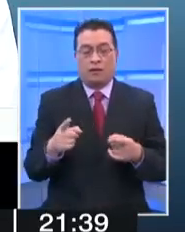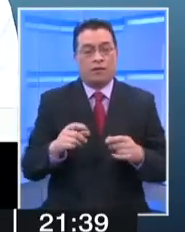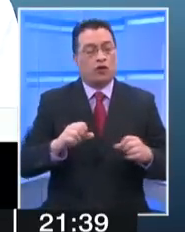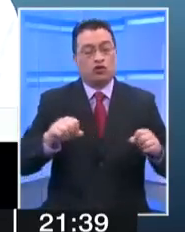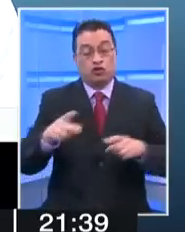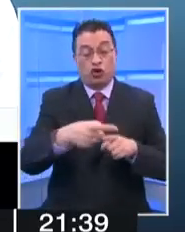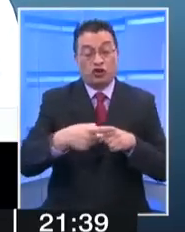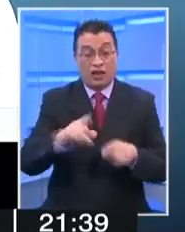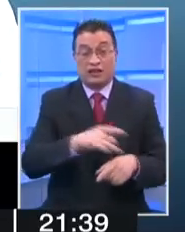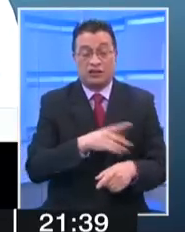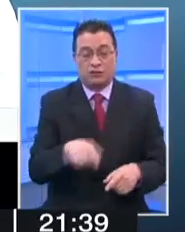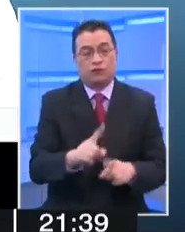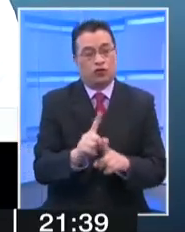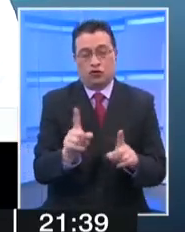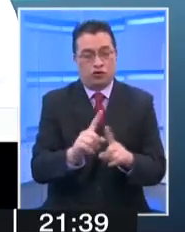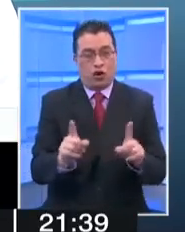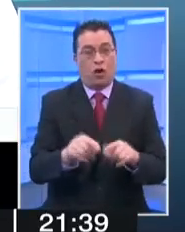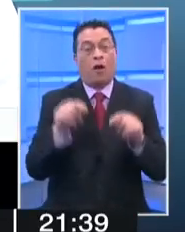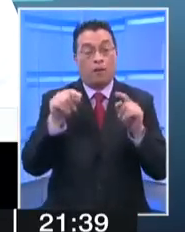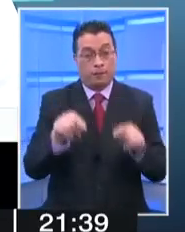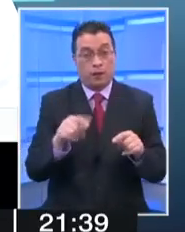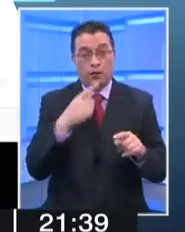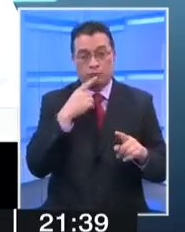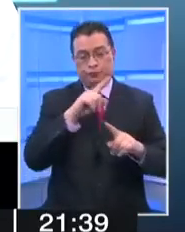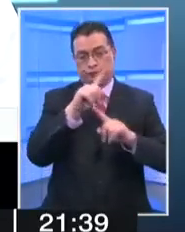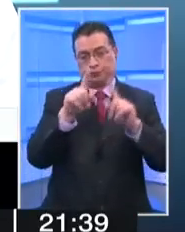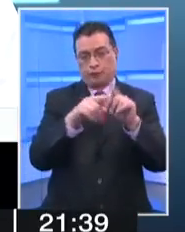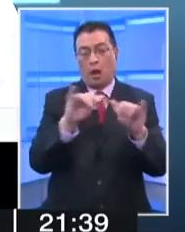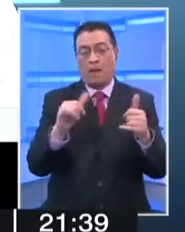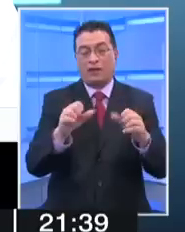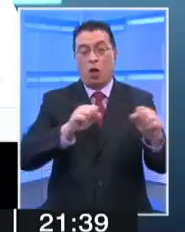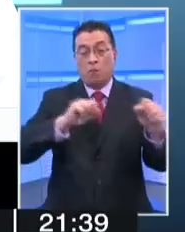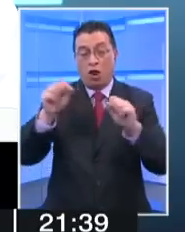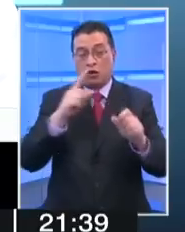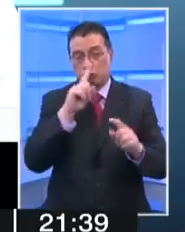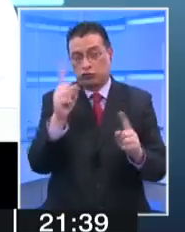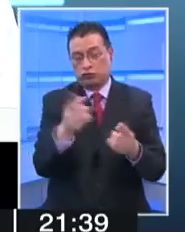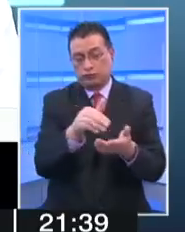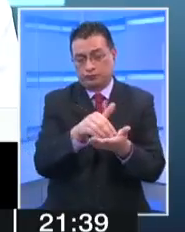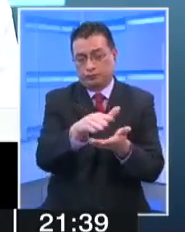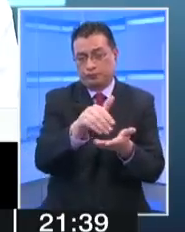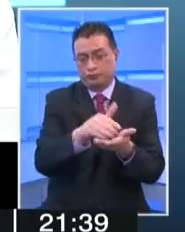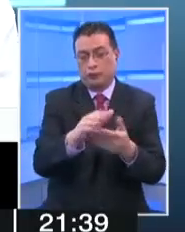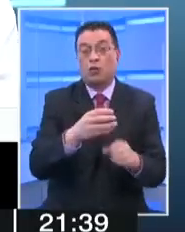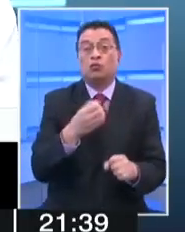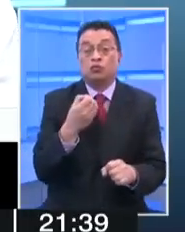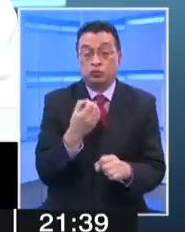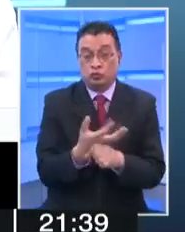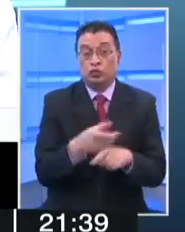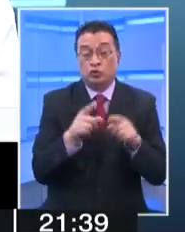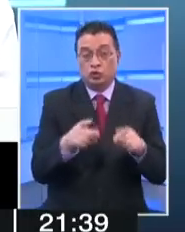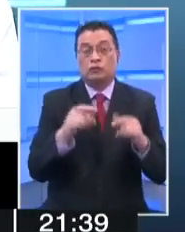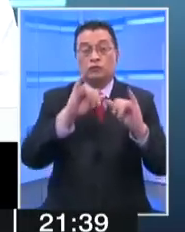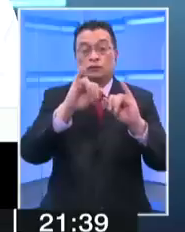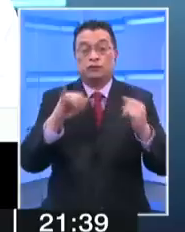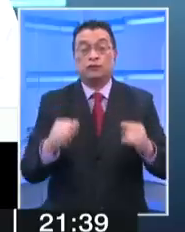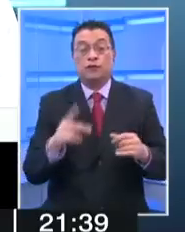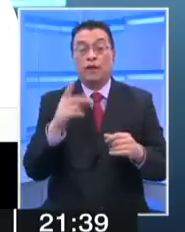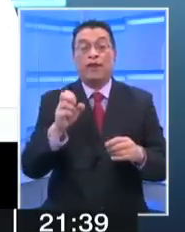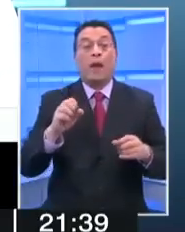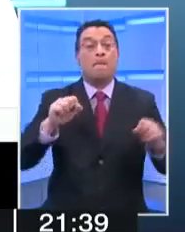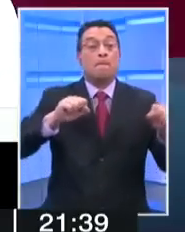chilena yo creo que hoy día el cuestionamiento que hay sobre los partidos políticos el cuestionamiento que hay sobre la forma de hacer la política en